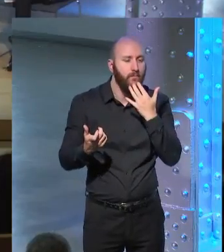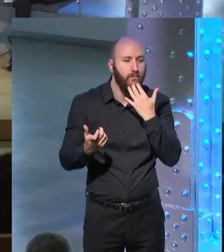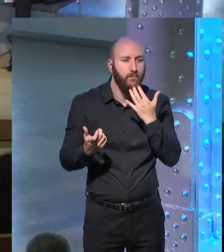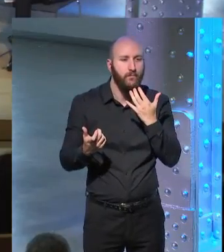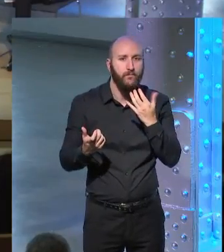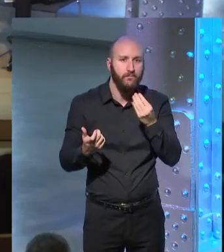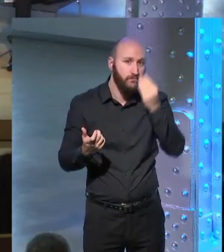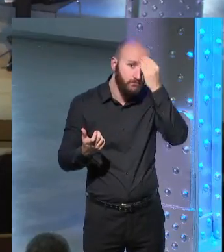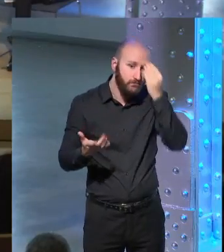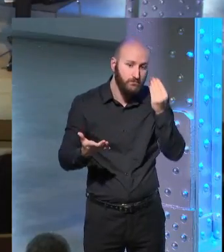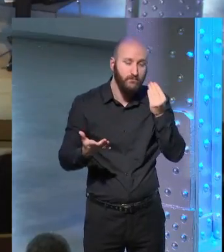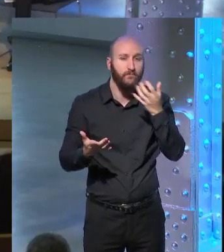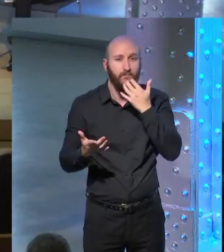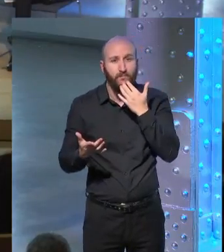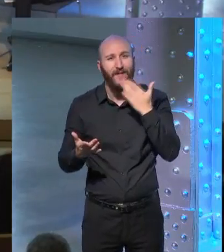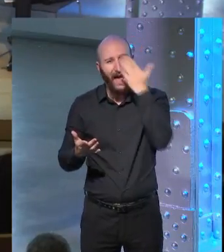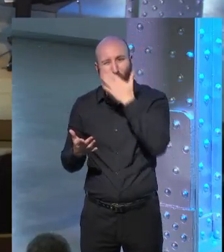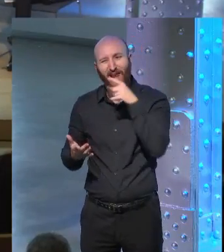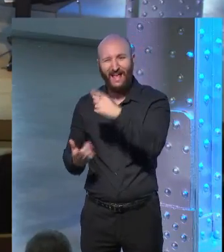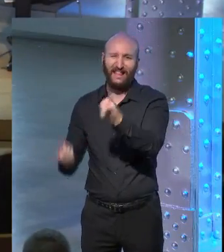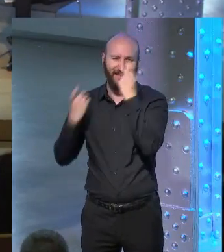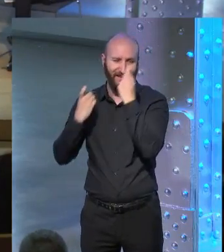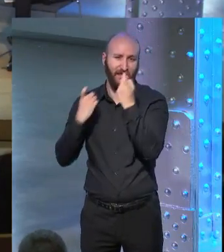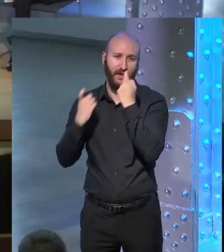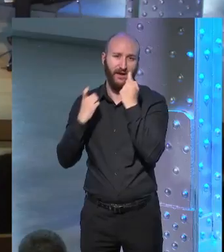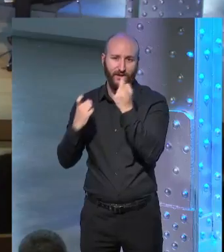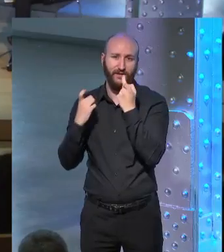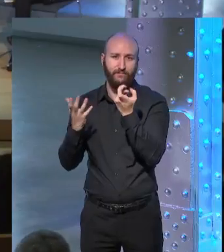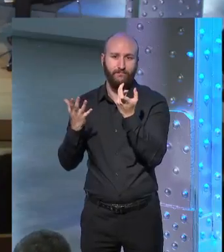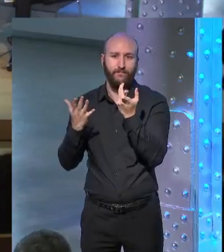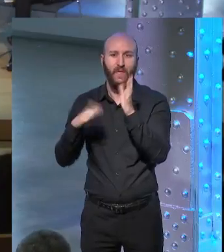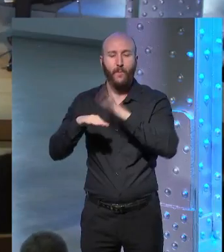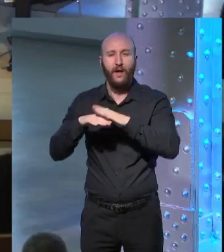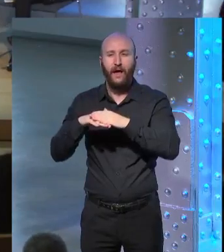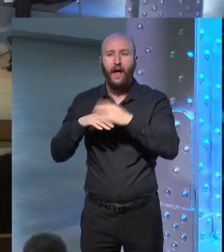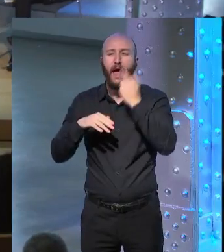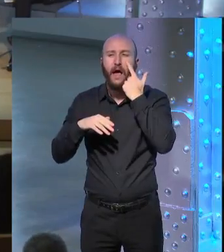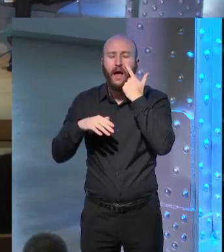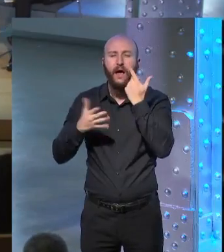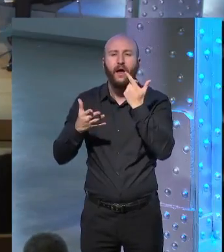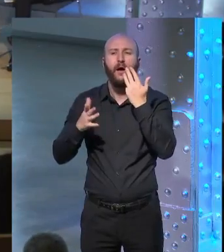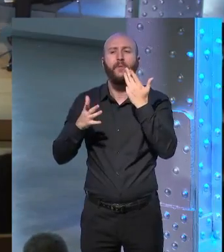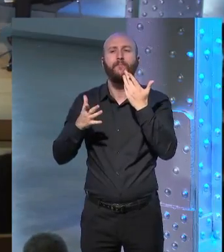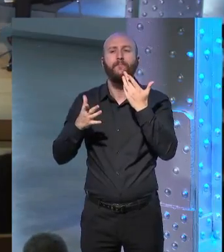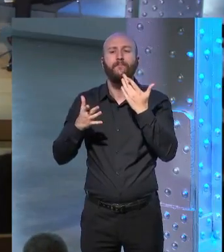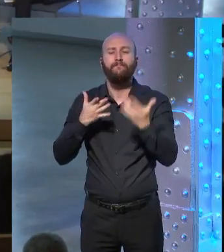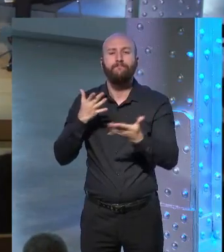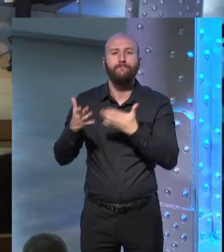supongo que es más desde la escuela donde les enseñan a saber qué páginas son